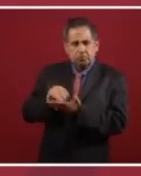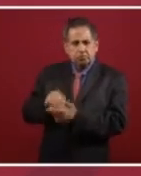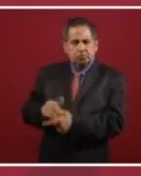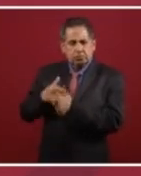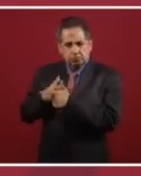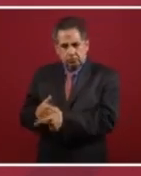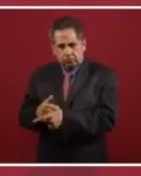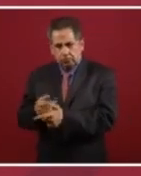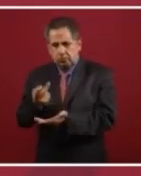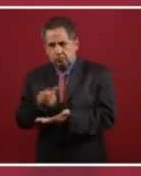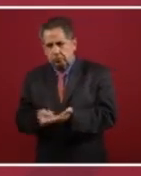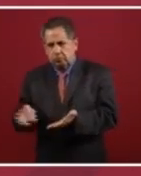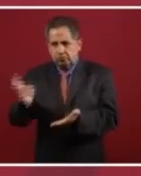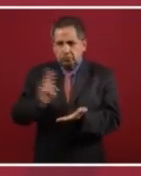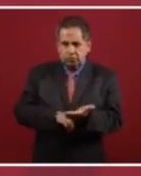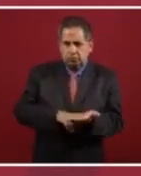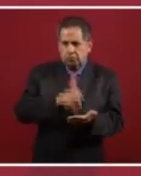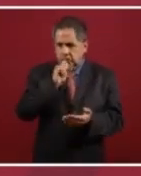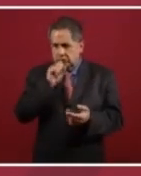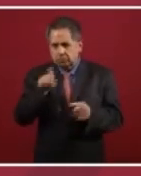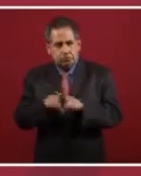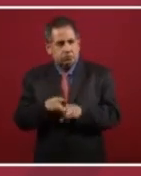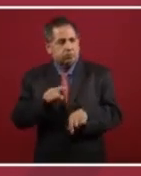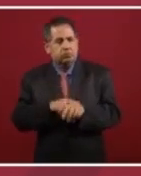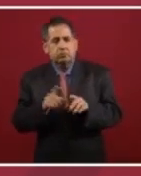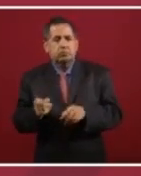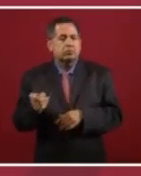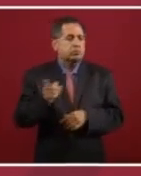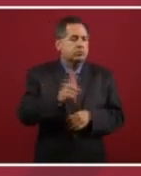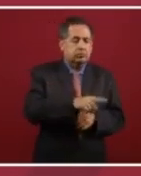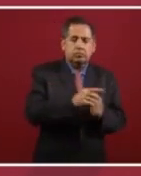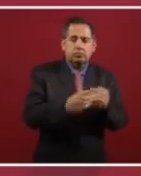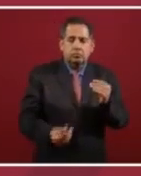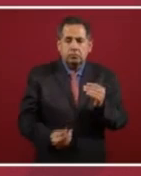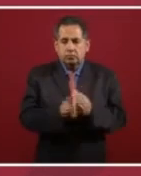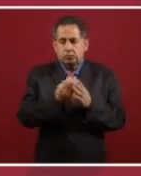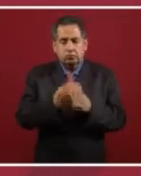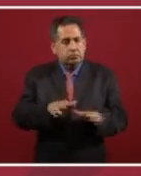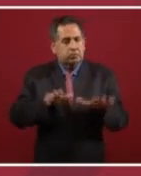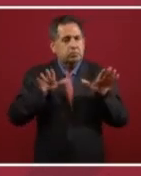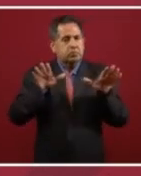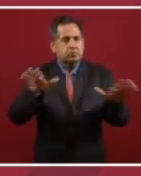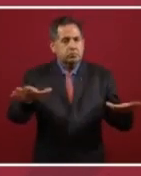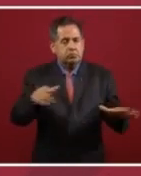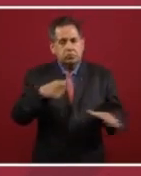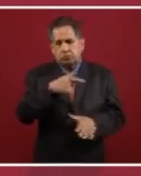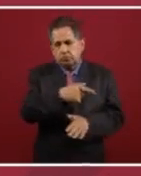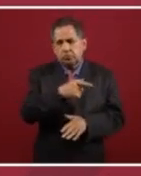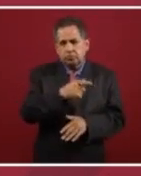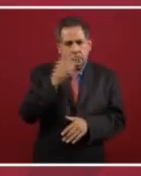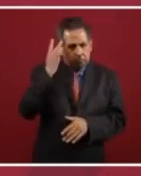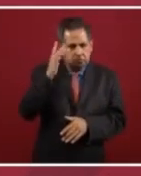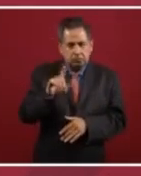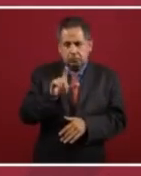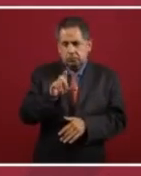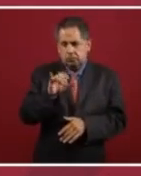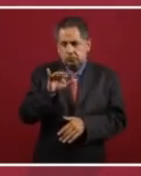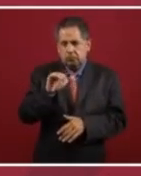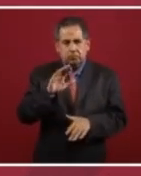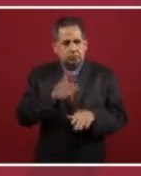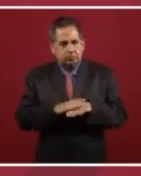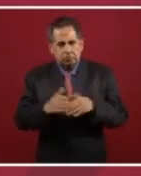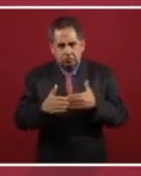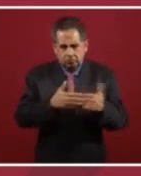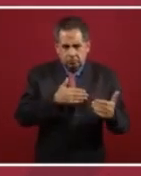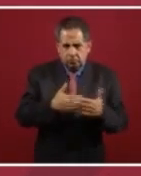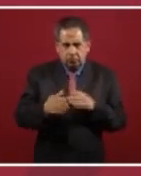El presidente Andrés Manuel López Obrador anunció que comenzarán las obras para construir el nuevo aeropuerto Felipe Ángeles en la base aérea de Santa